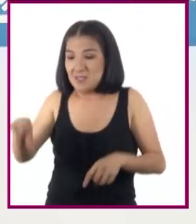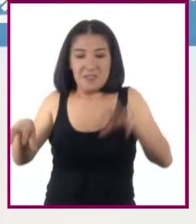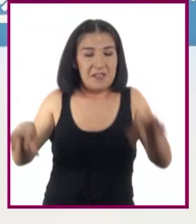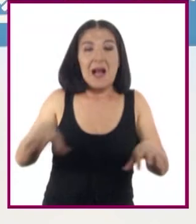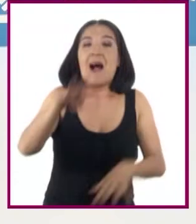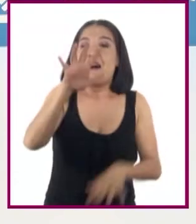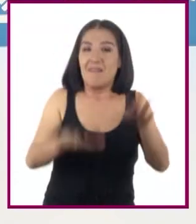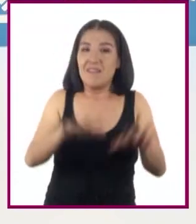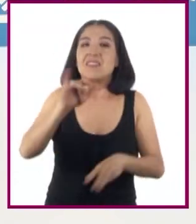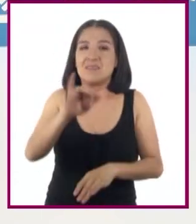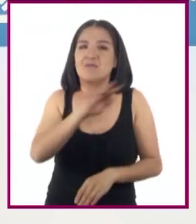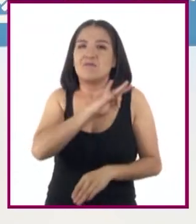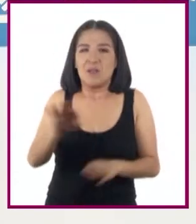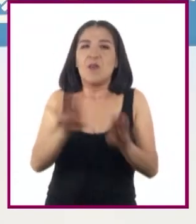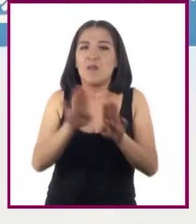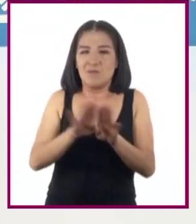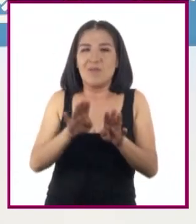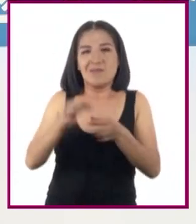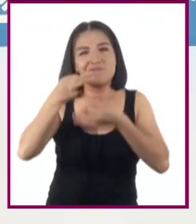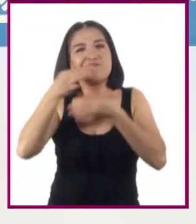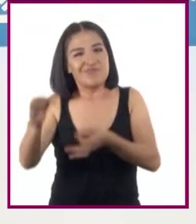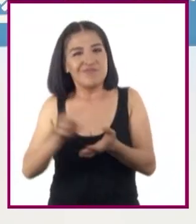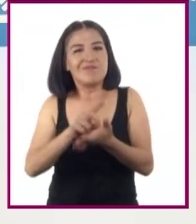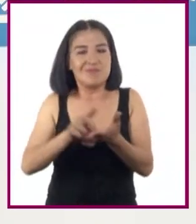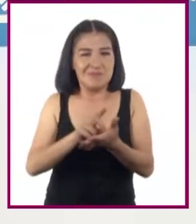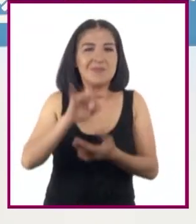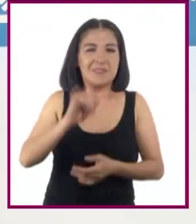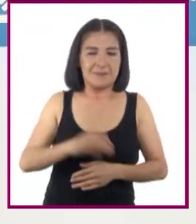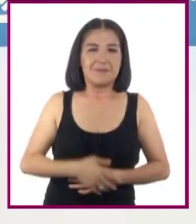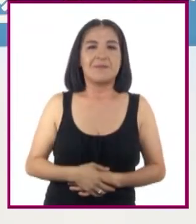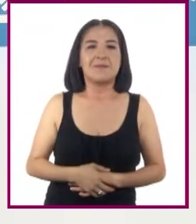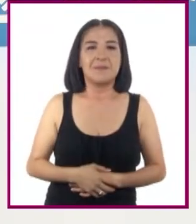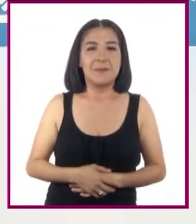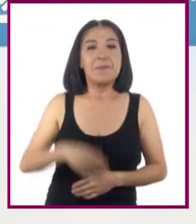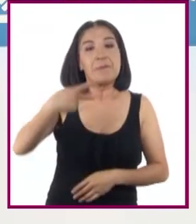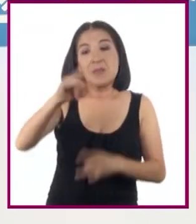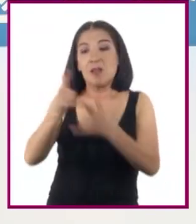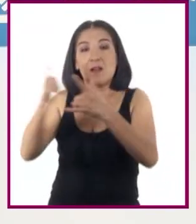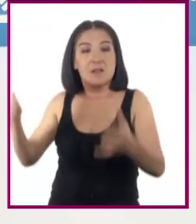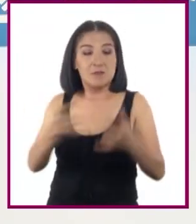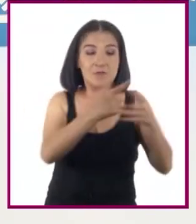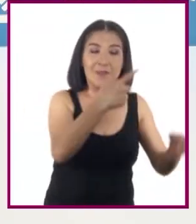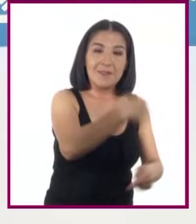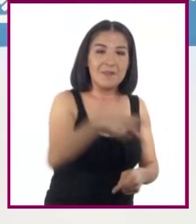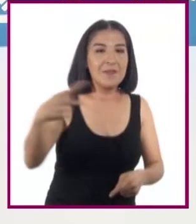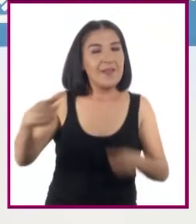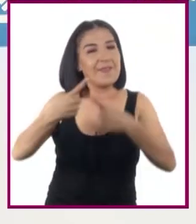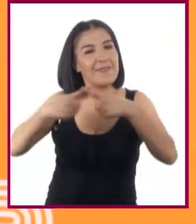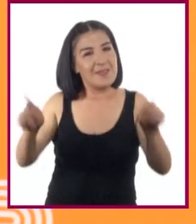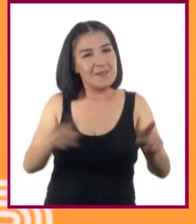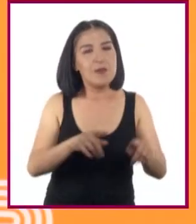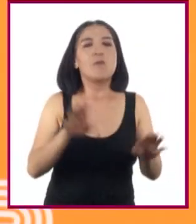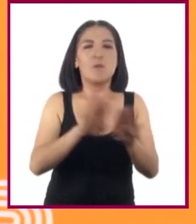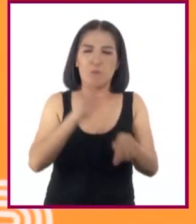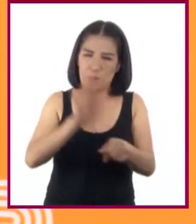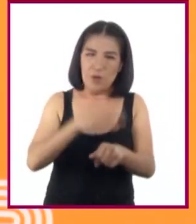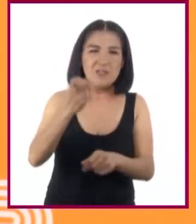ser una droga en un momento histórico y no en otro. Por eso conviene centrarnos en las adicciones.